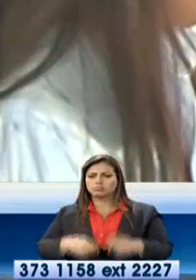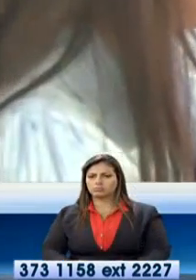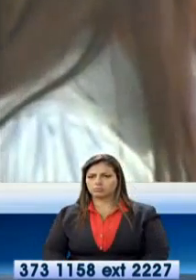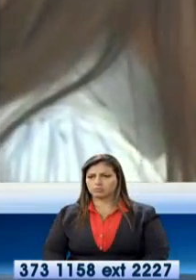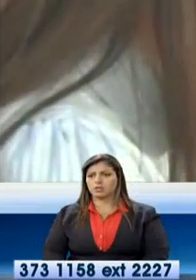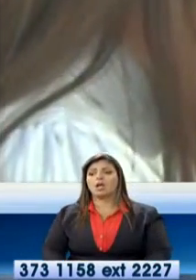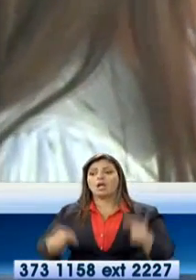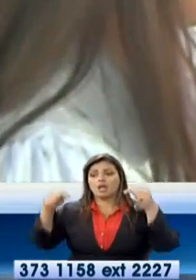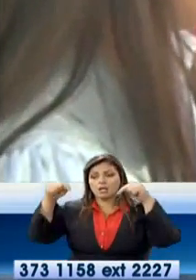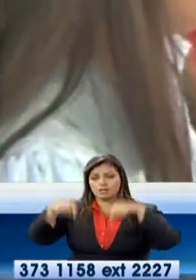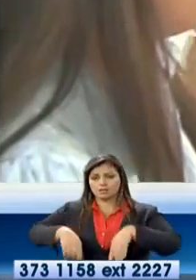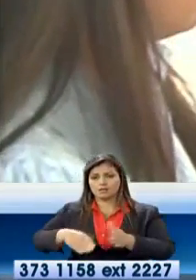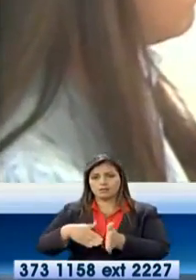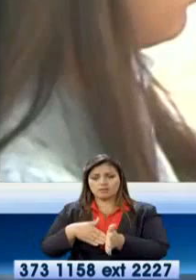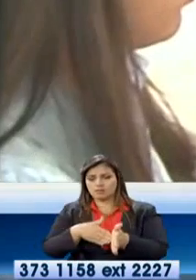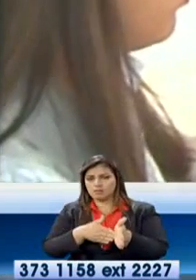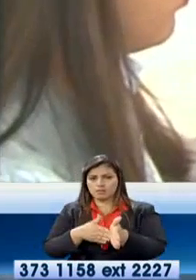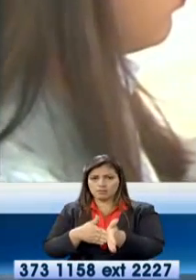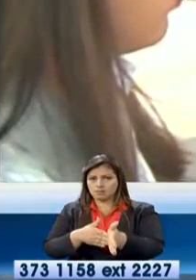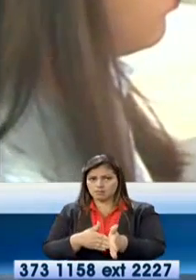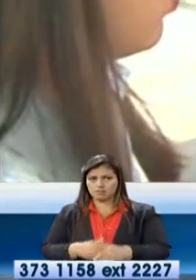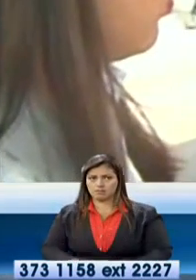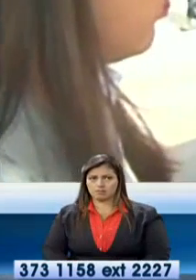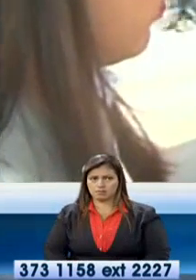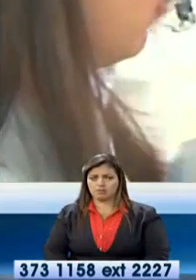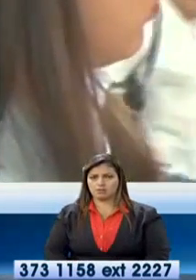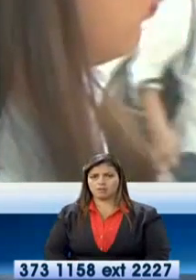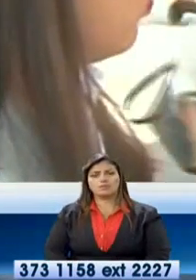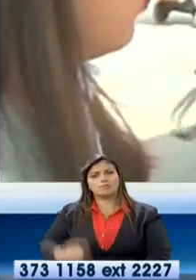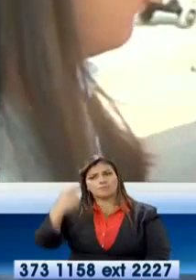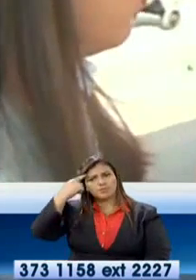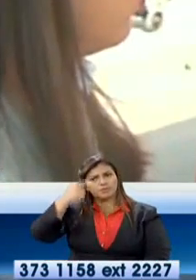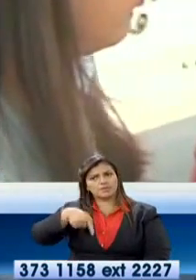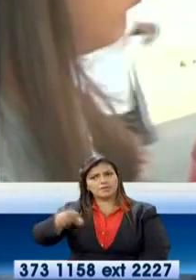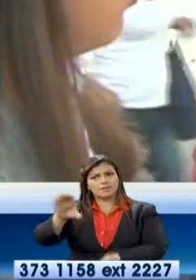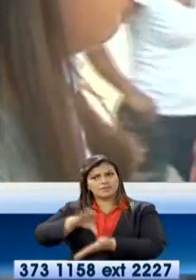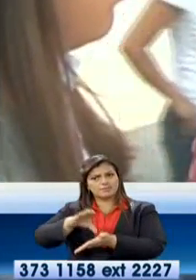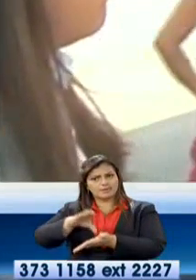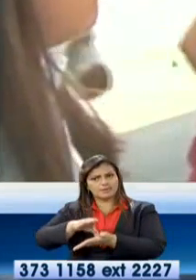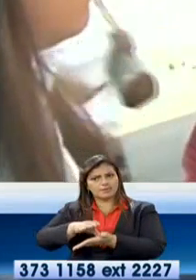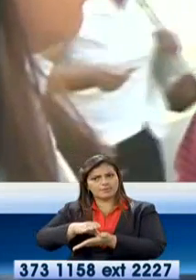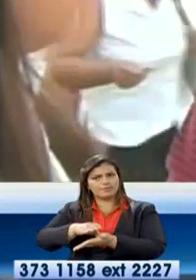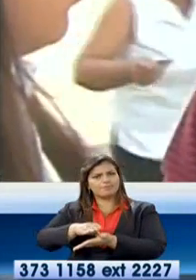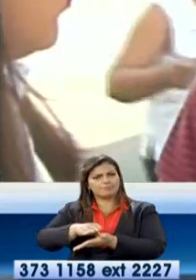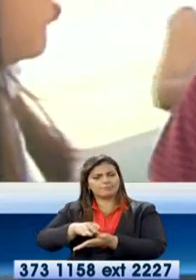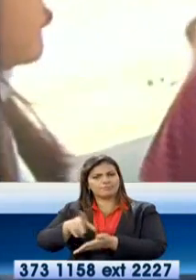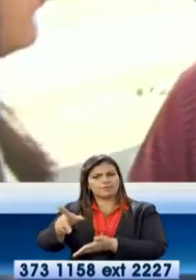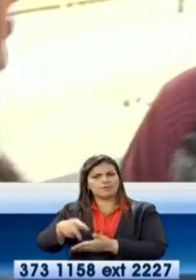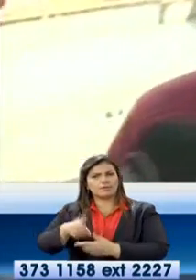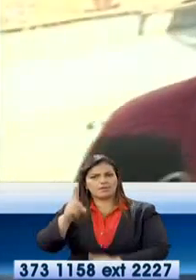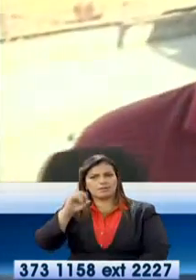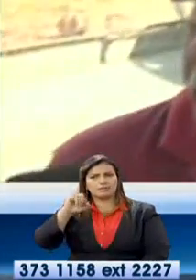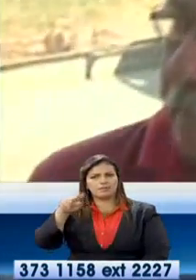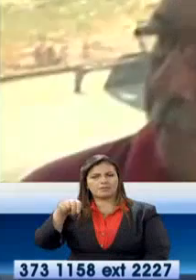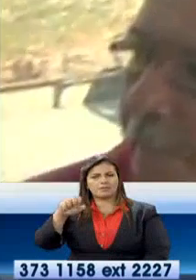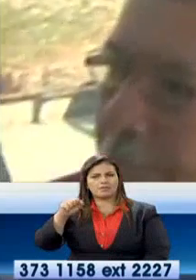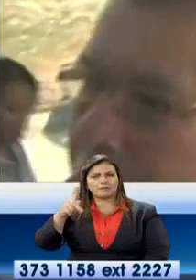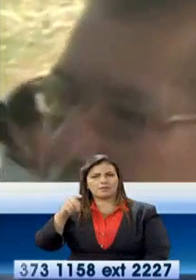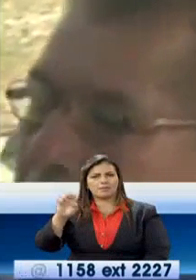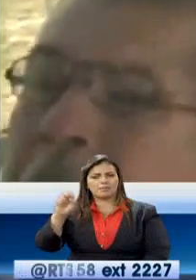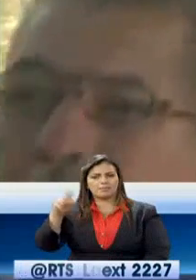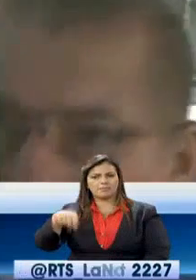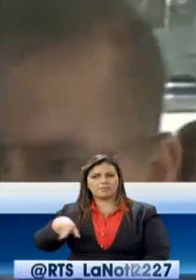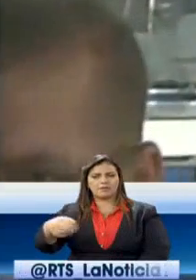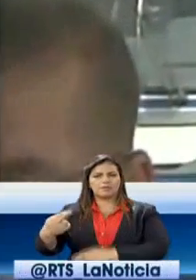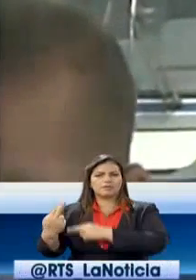en las Metrovías. O sea, yo creo que hay un centro especializado para controlar al menor, la DINASPEN, creo. ¿Más presencia